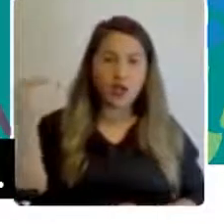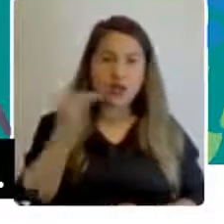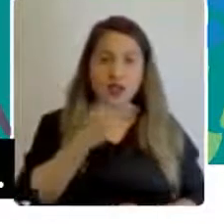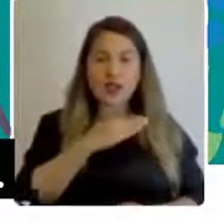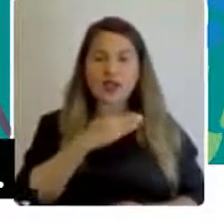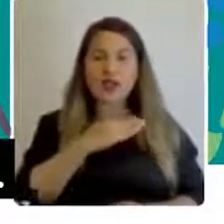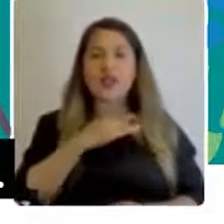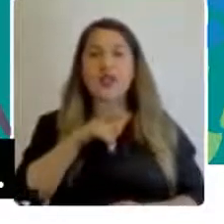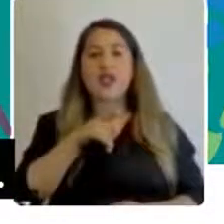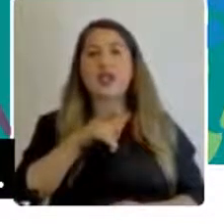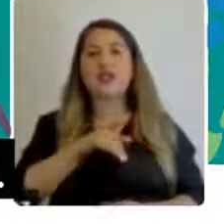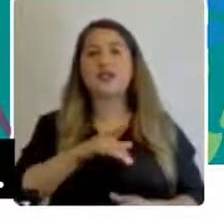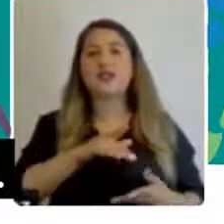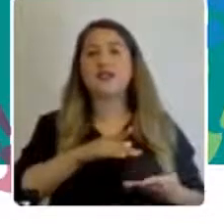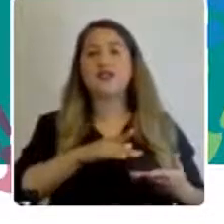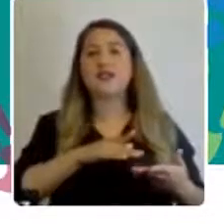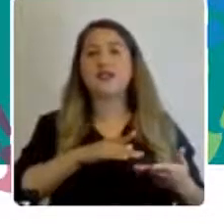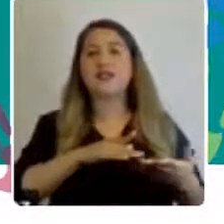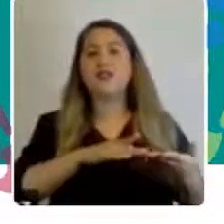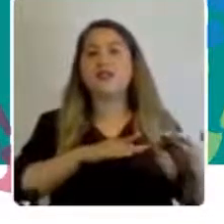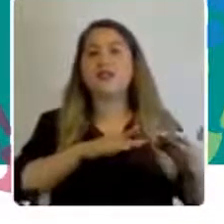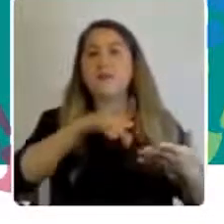dicen que son 10.000 enfermedades